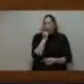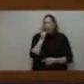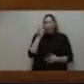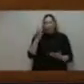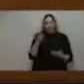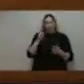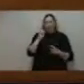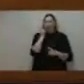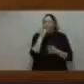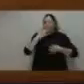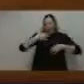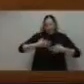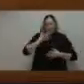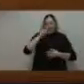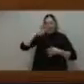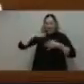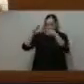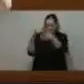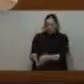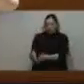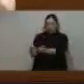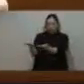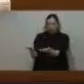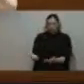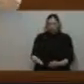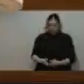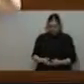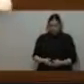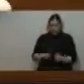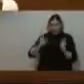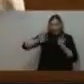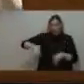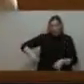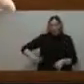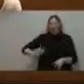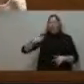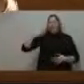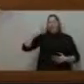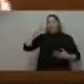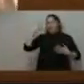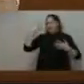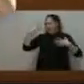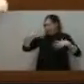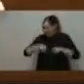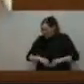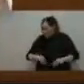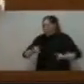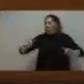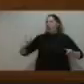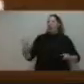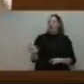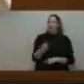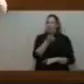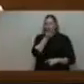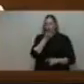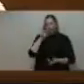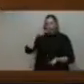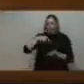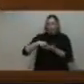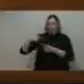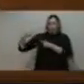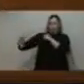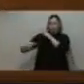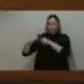usted. El error estaba en usted. Bueno, al final aceptó que estaba equivocado en el impuesto de sucesiones. Y yo,